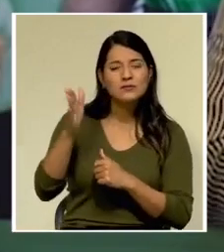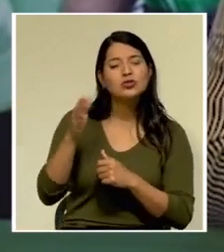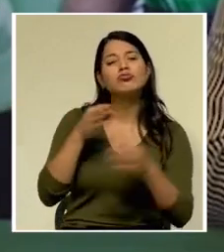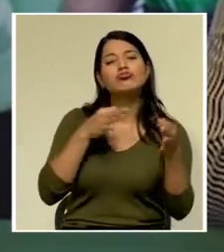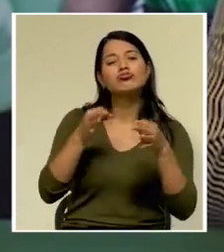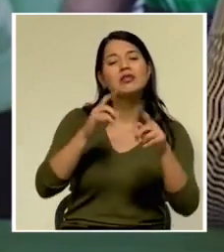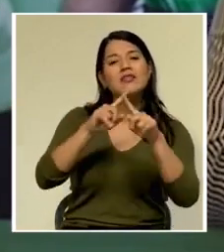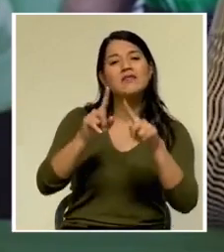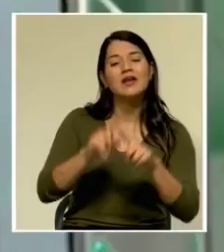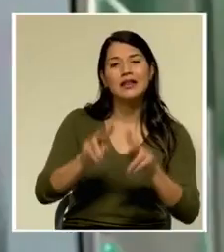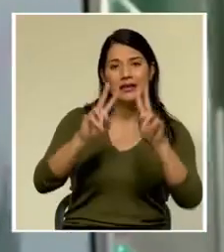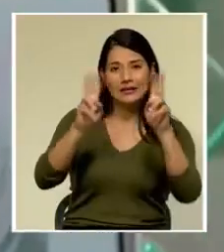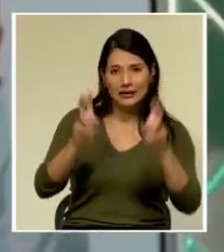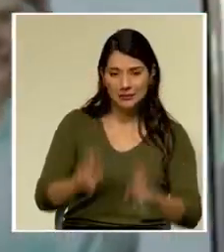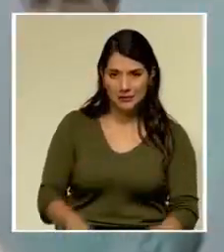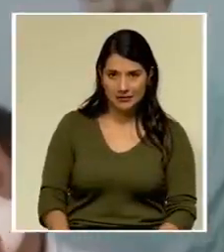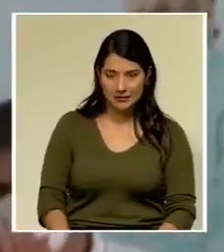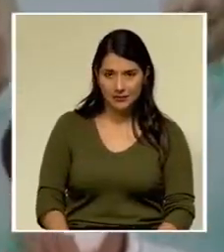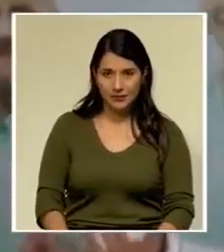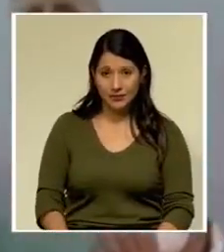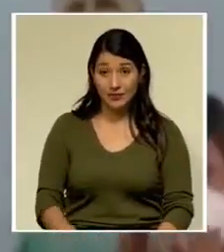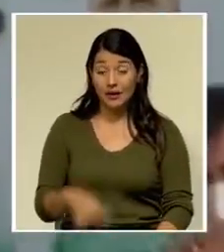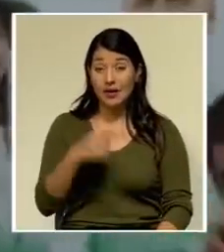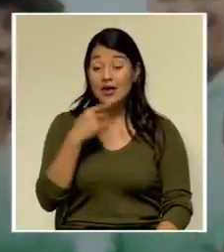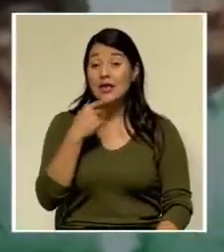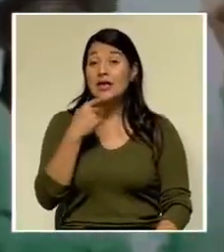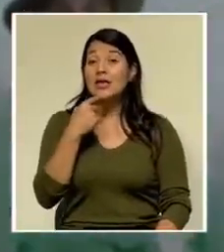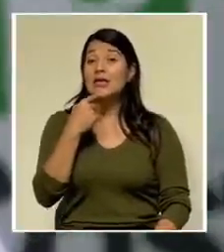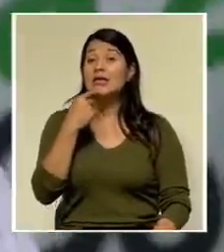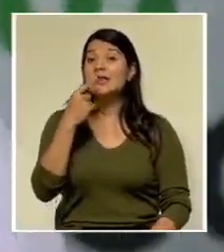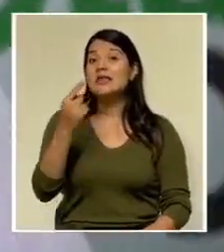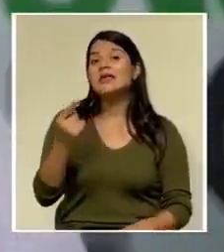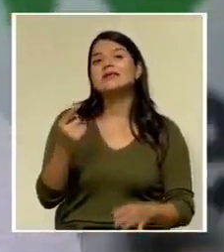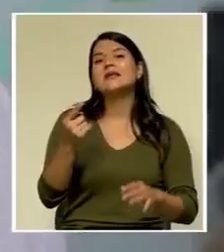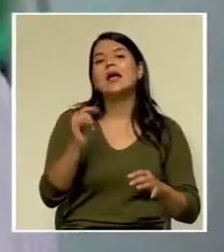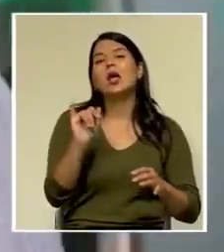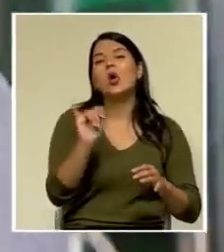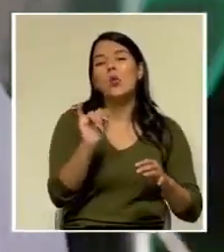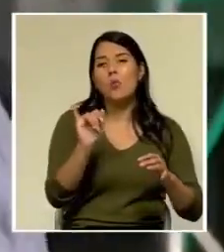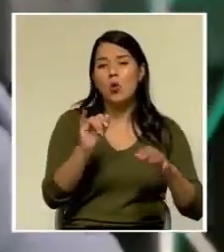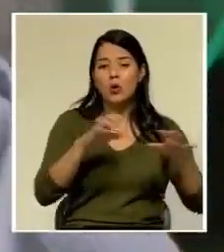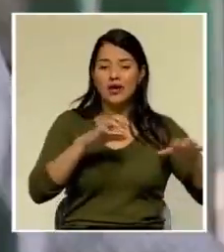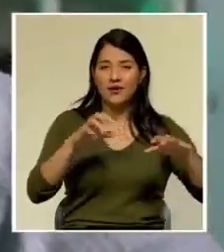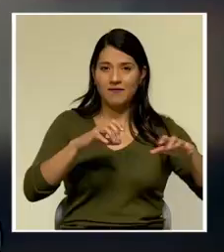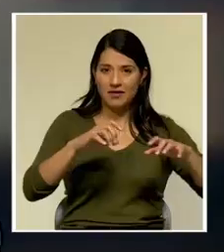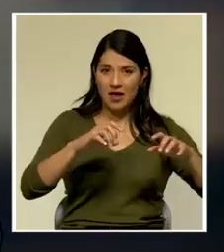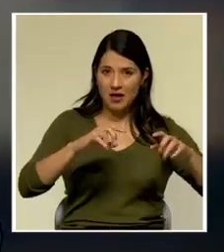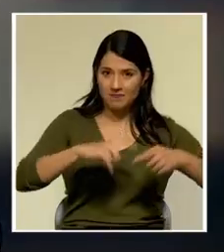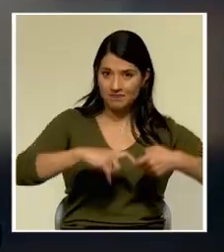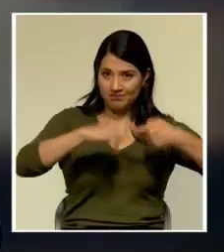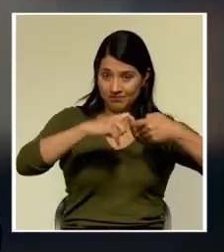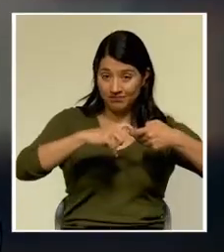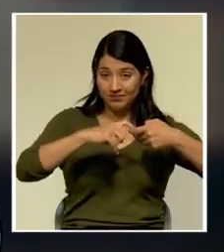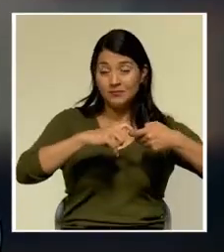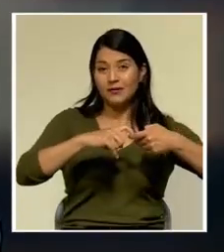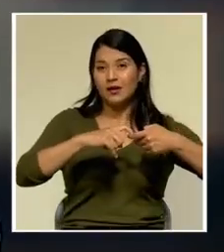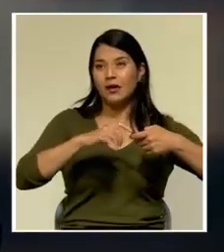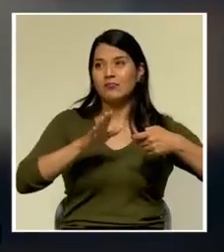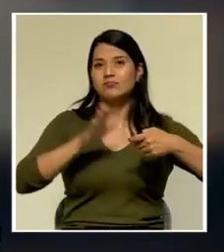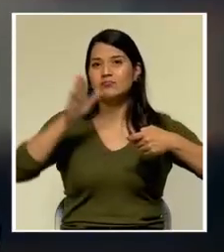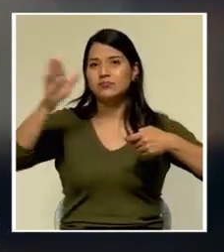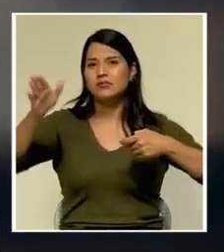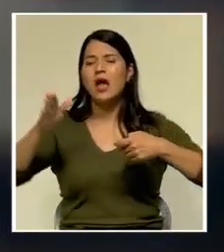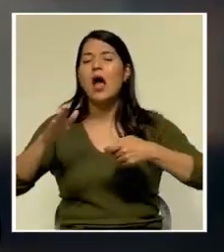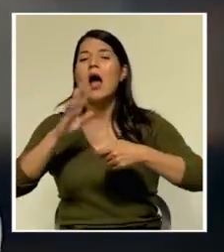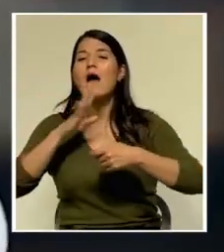una de las 5 reuniones. Dice que fue un paréntesis en su actividad electoral, que conversó sobre la situación internacional con